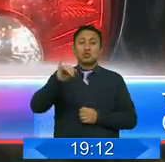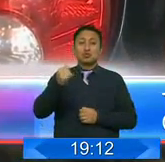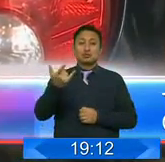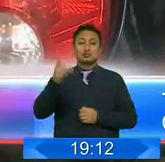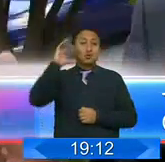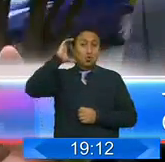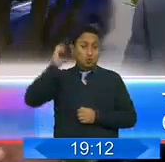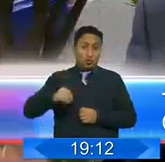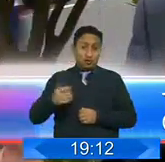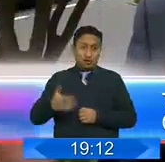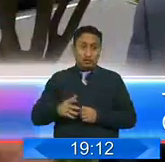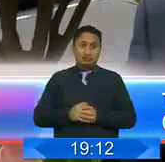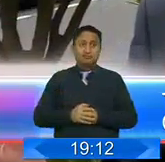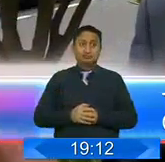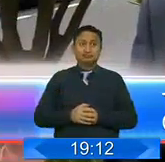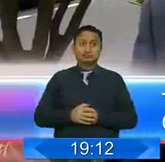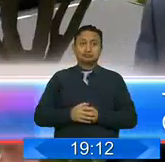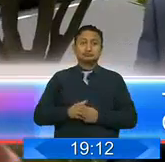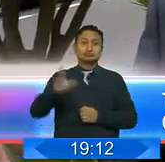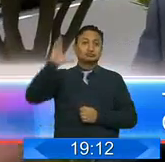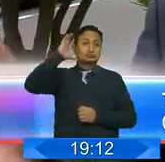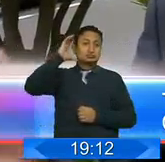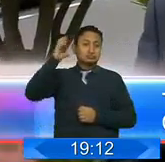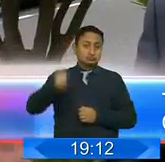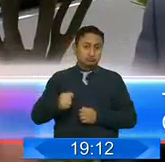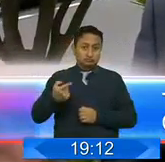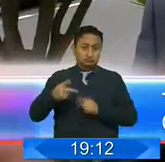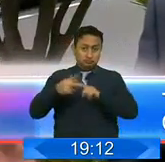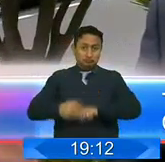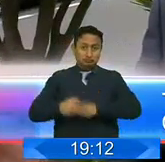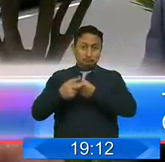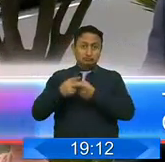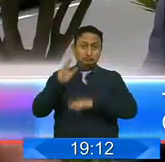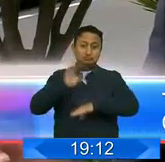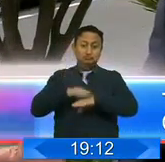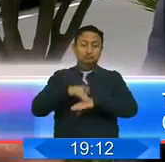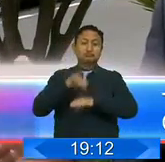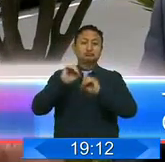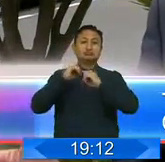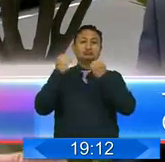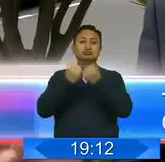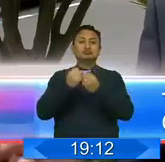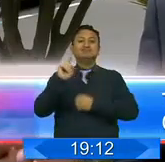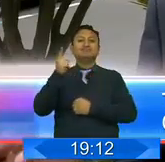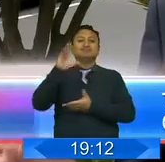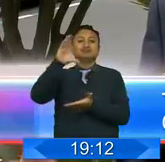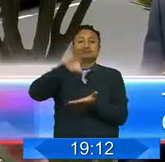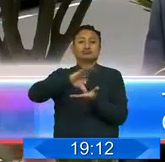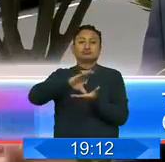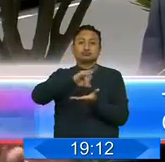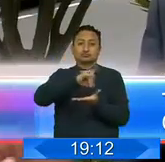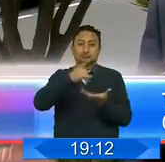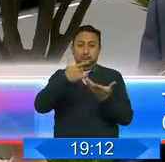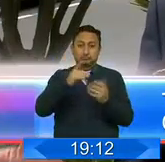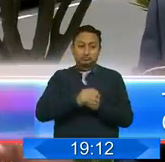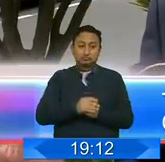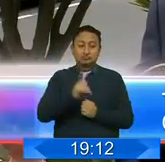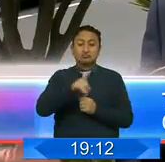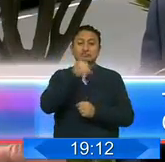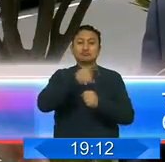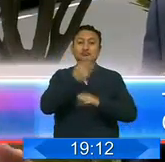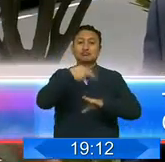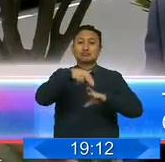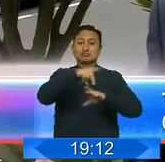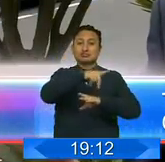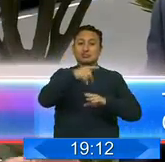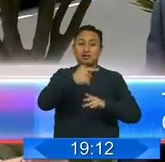en Cuenca. Lo iniciamos en la ciudad de Cuenca por la organización, porque fue la primera ciudad que entregó a la Federación de Taxis